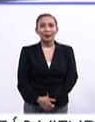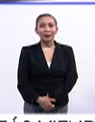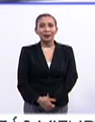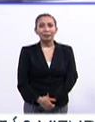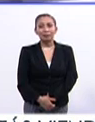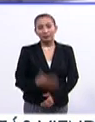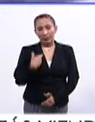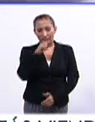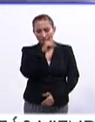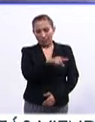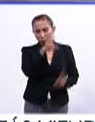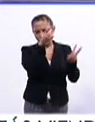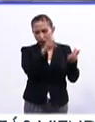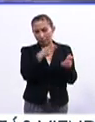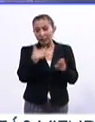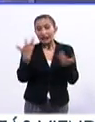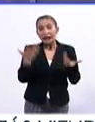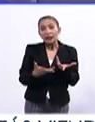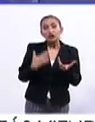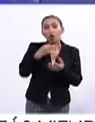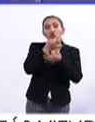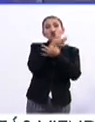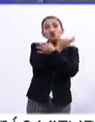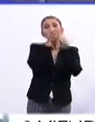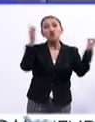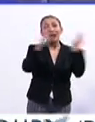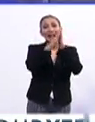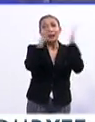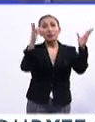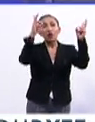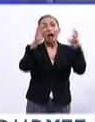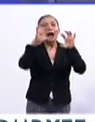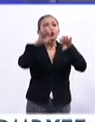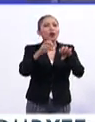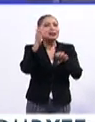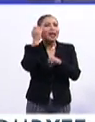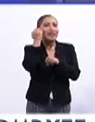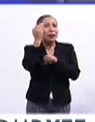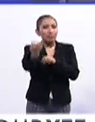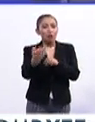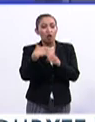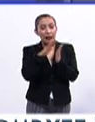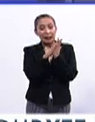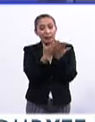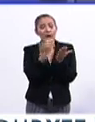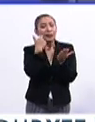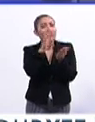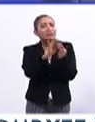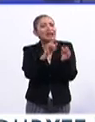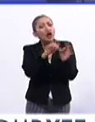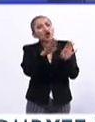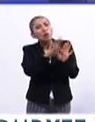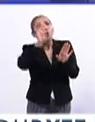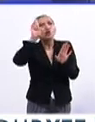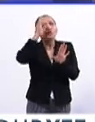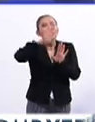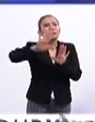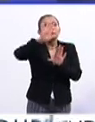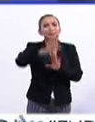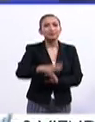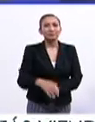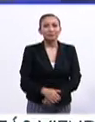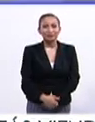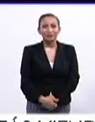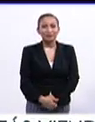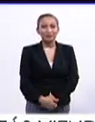en relación con este tema se llevó a cabo la publicación del libro arrugas en el tiempo volumen que busca explicar el origen de costos